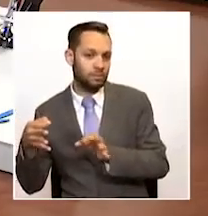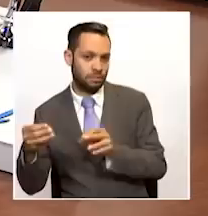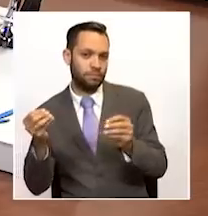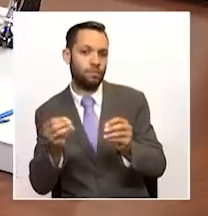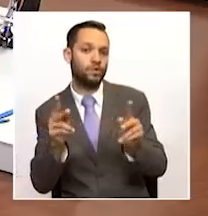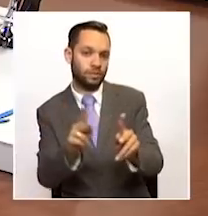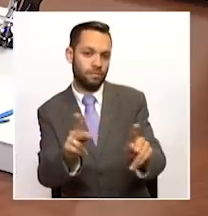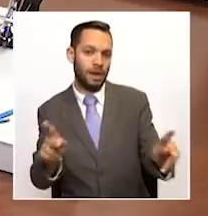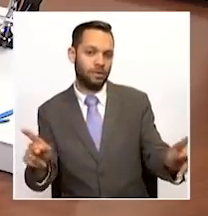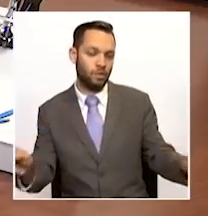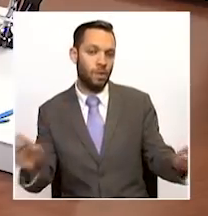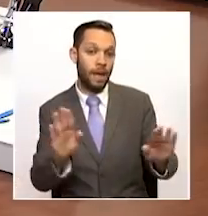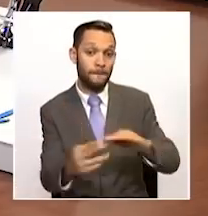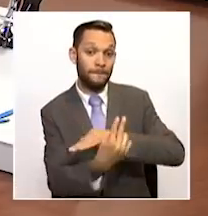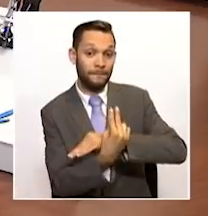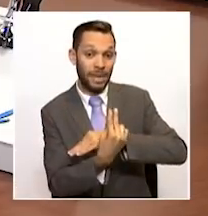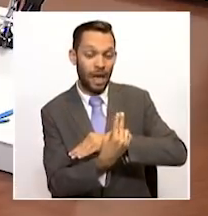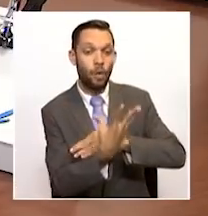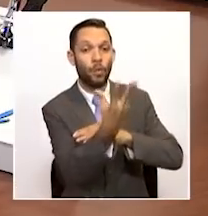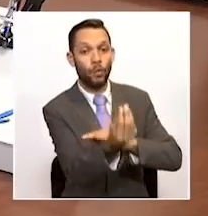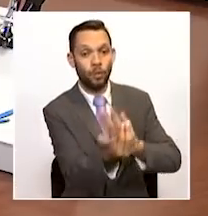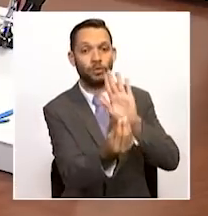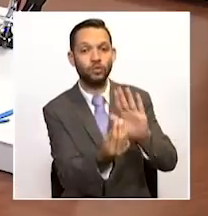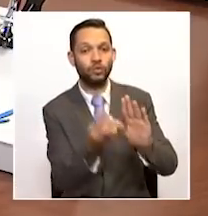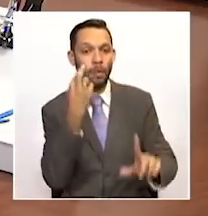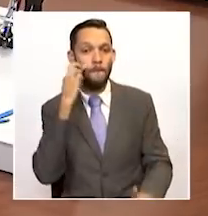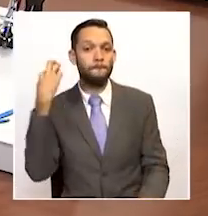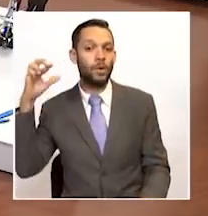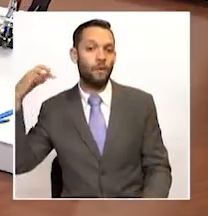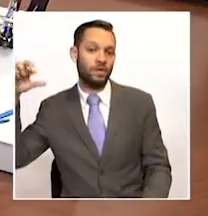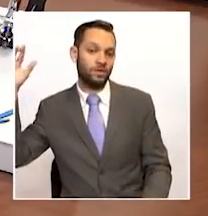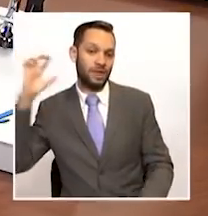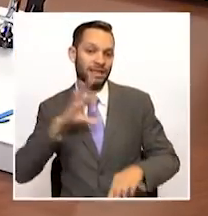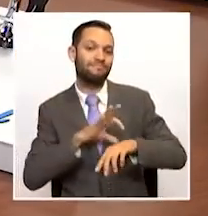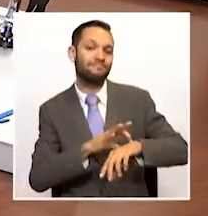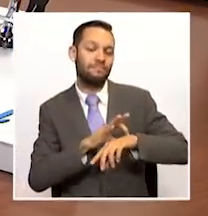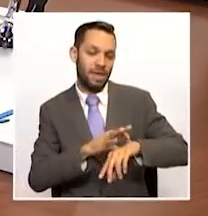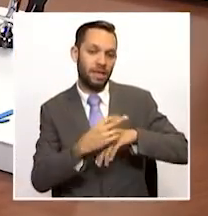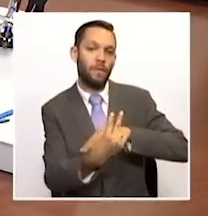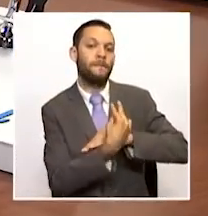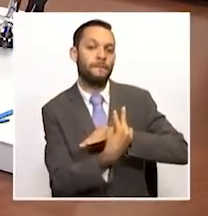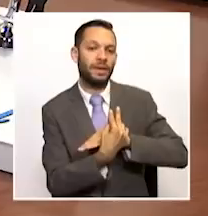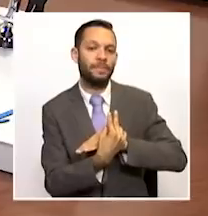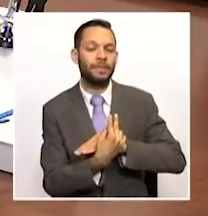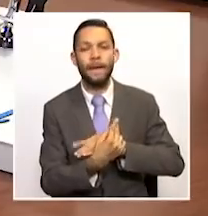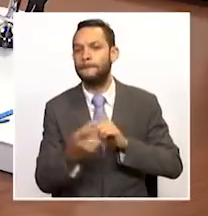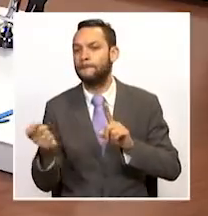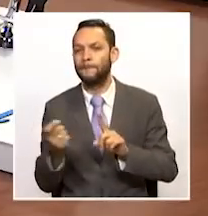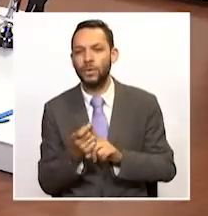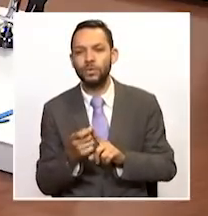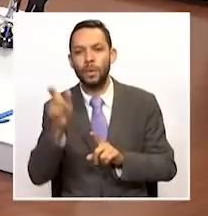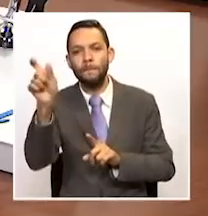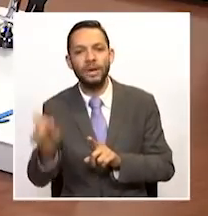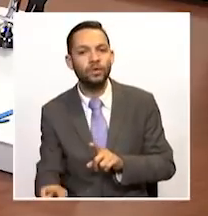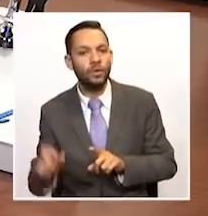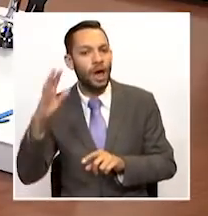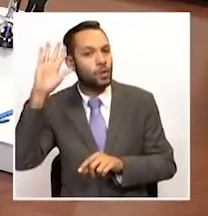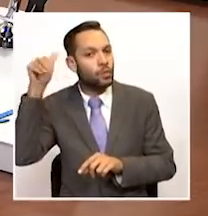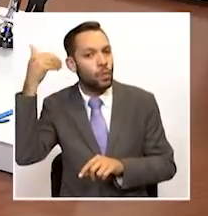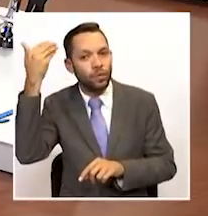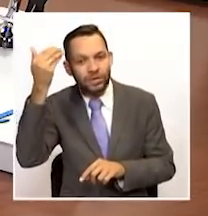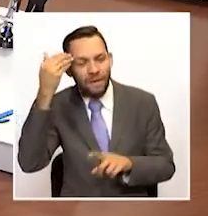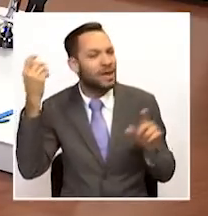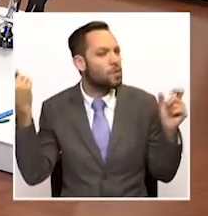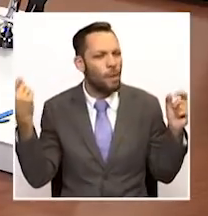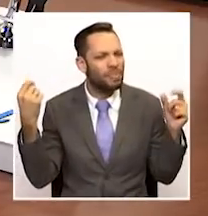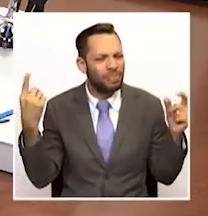muchos profesional de la salud y entenderán que esto lo tenemos que hacer para que lo entienda todo el mundo es el tema de la hipertensión del pulmón del